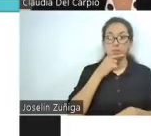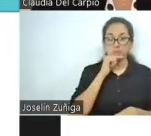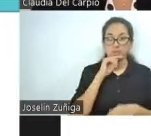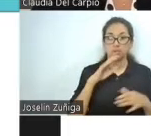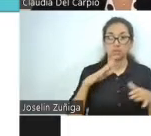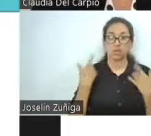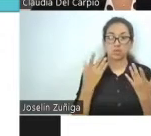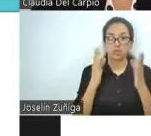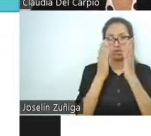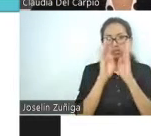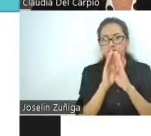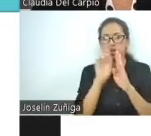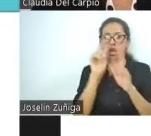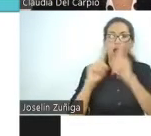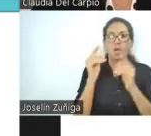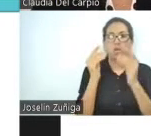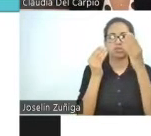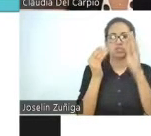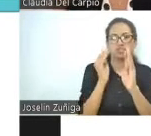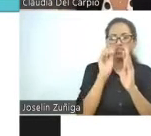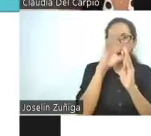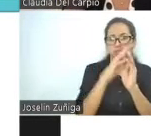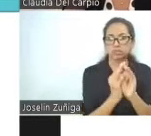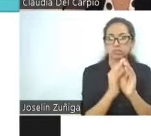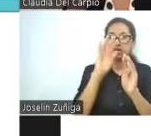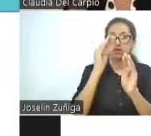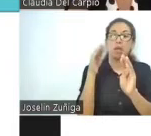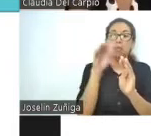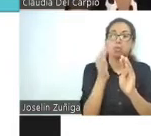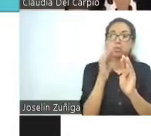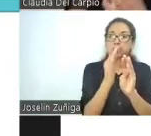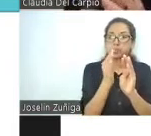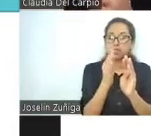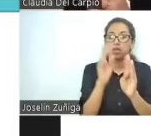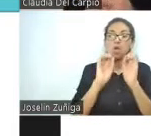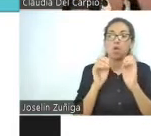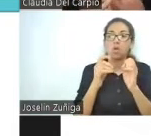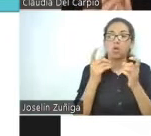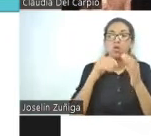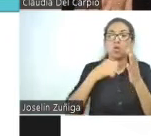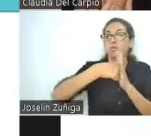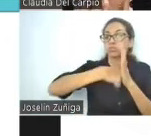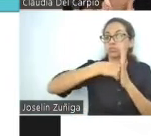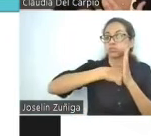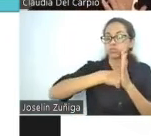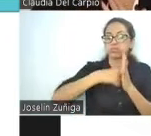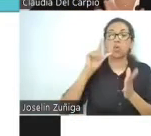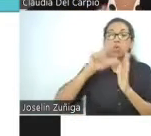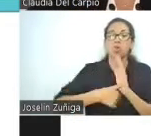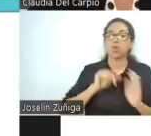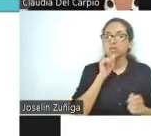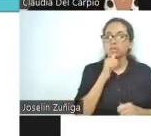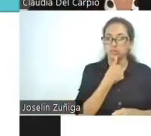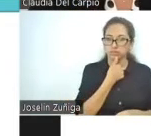del capuchón. Un capuchón muy pequeño o retraído pueden dejar al clítoris muy expuesto al roce y eso puede producir dolor o